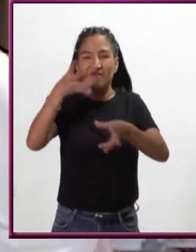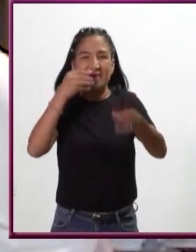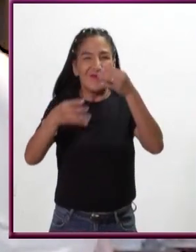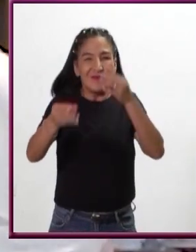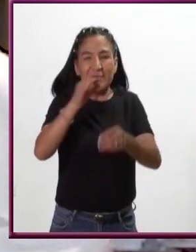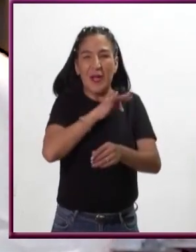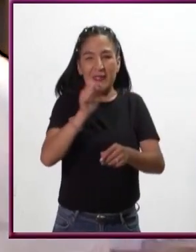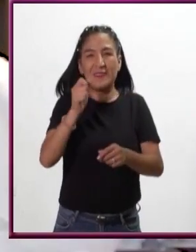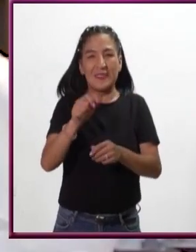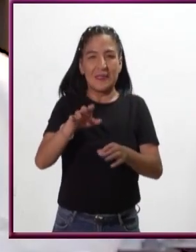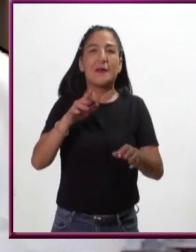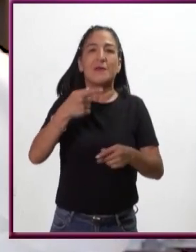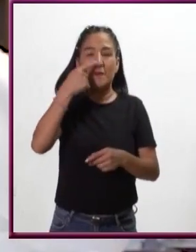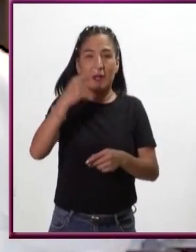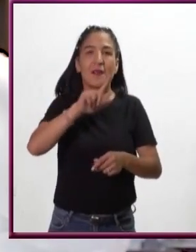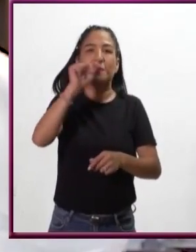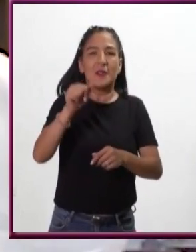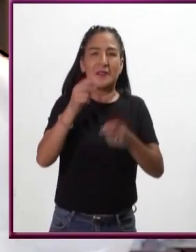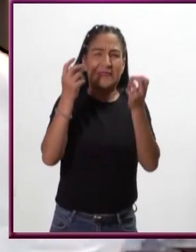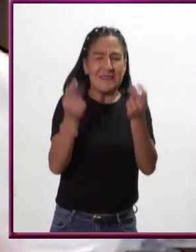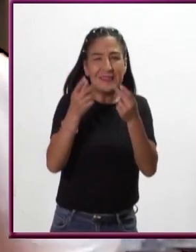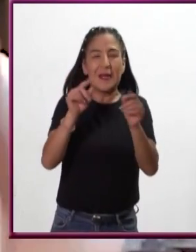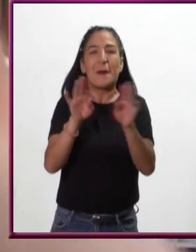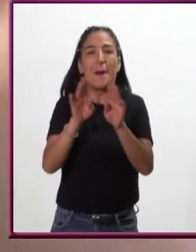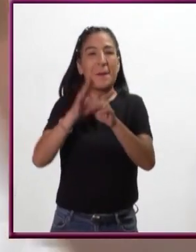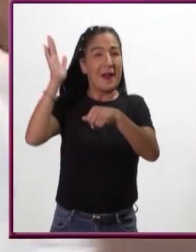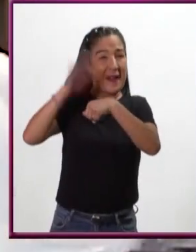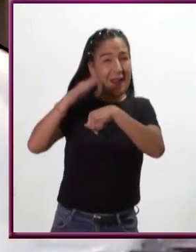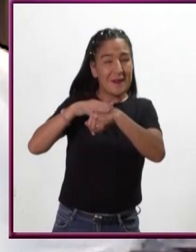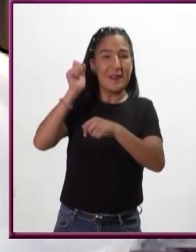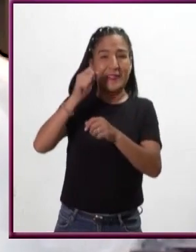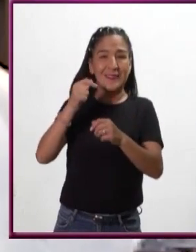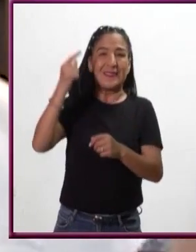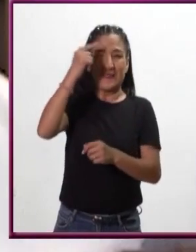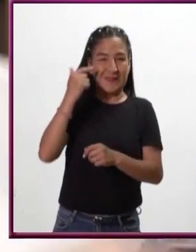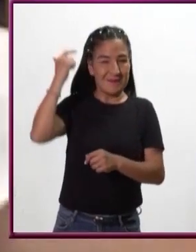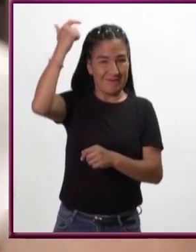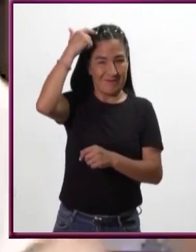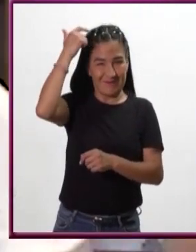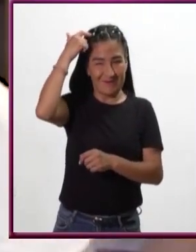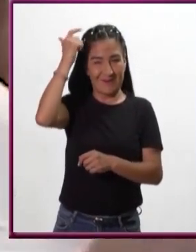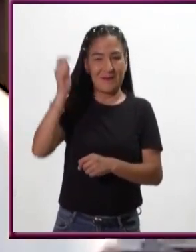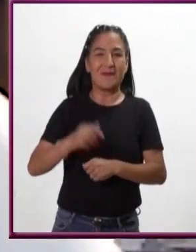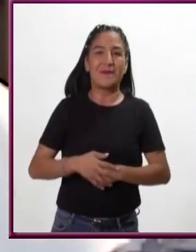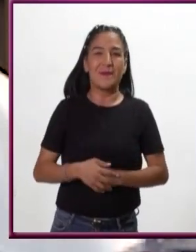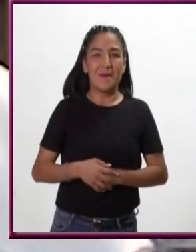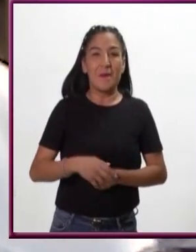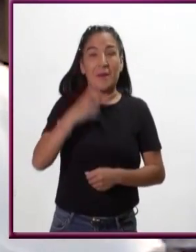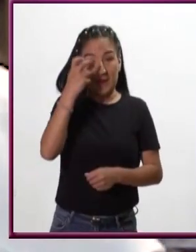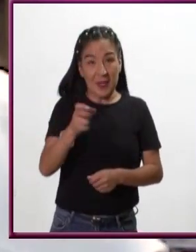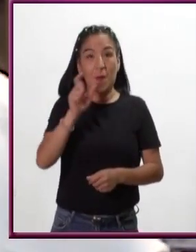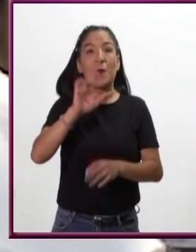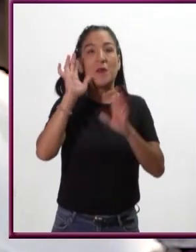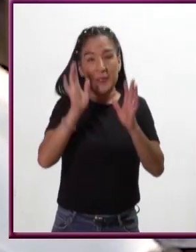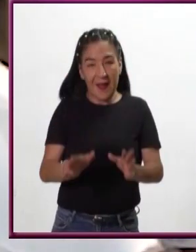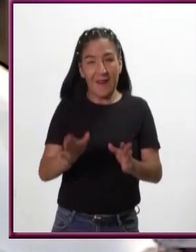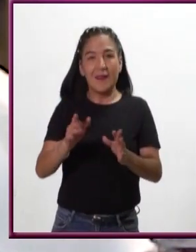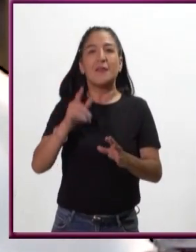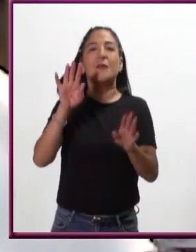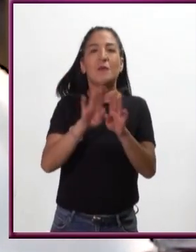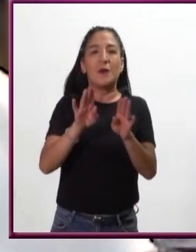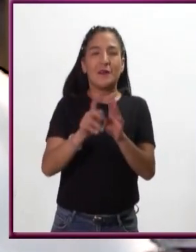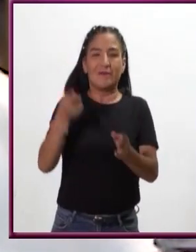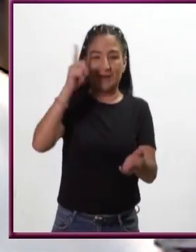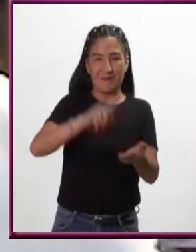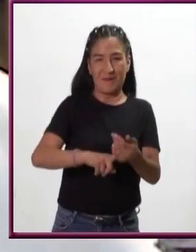receptores, y entonces inicia una cascada de señalización hacia el cerebro, ¿no? Y entonces entra